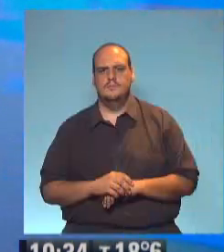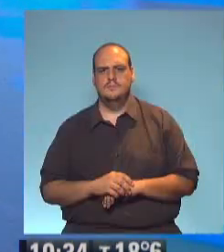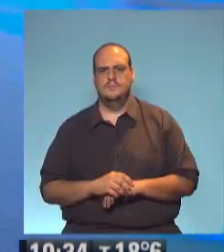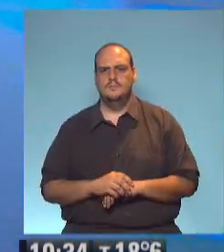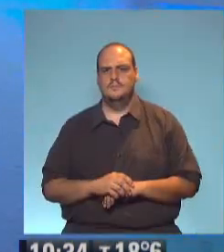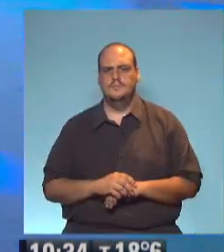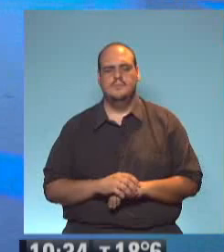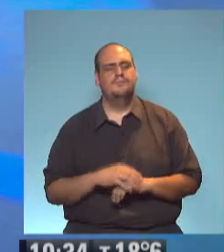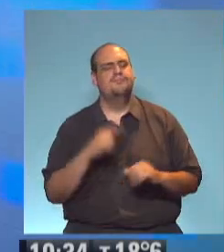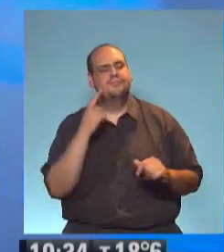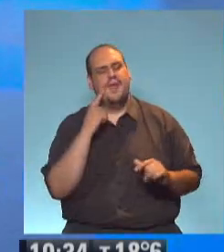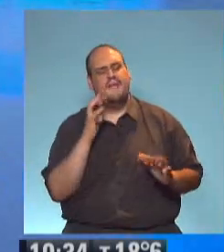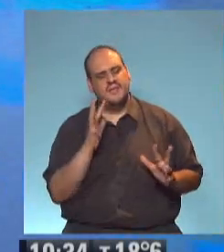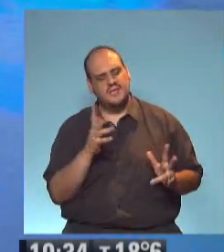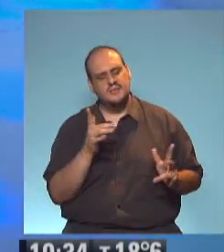Sería, a ver, sería.